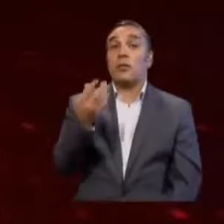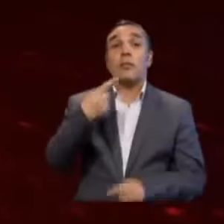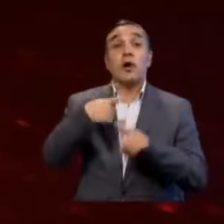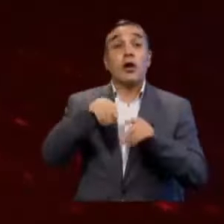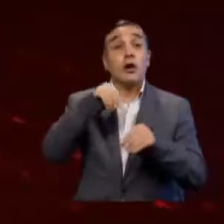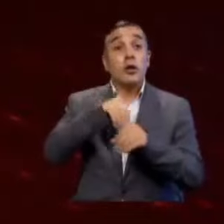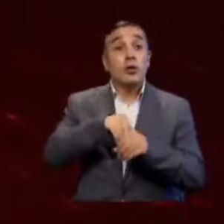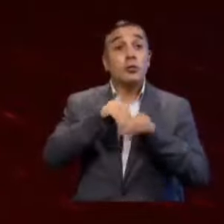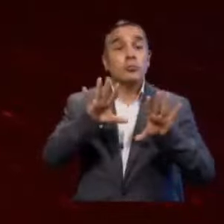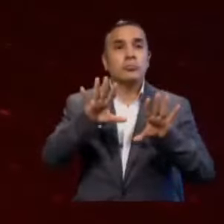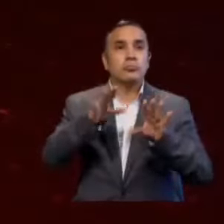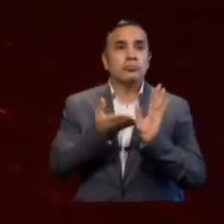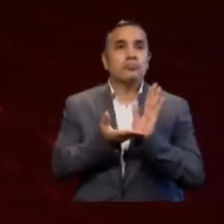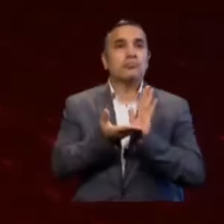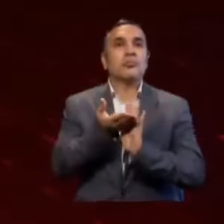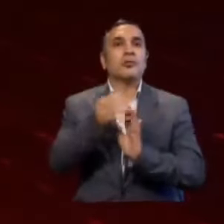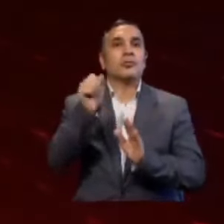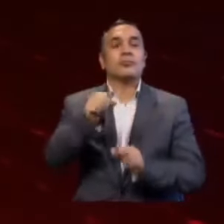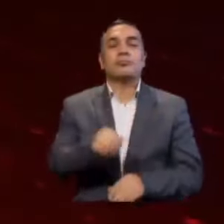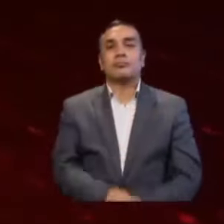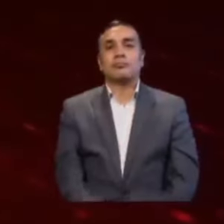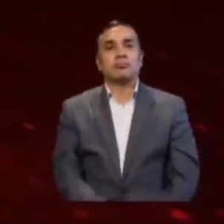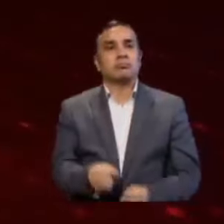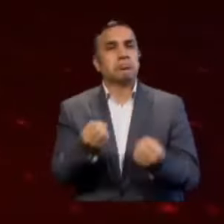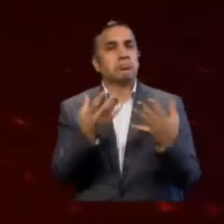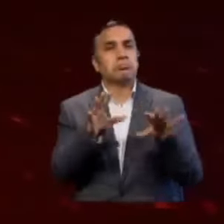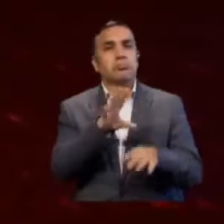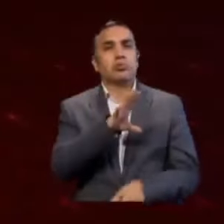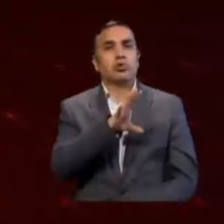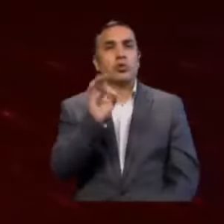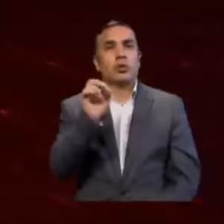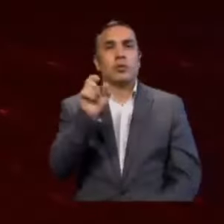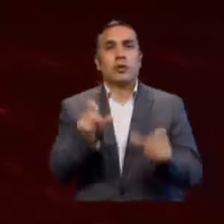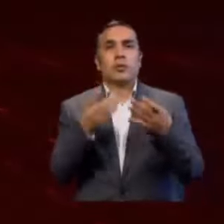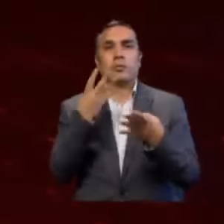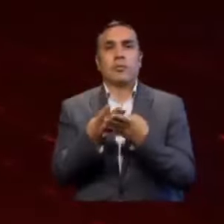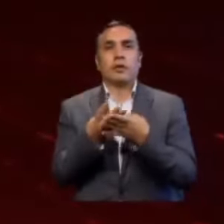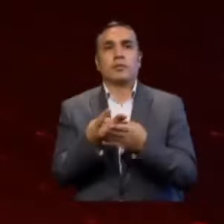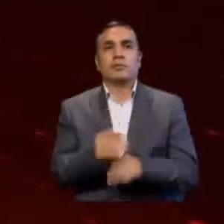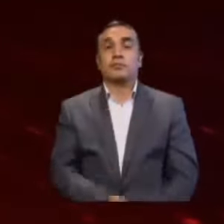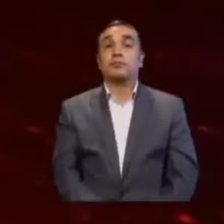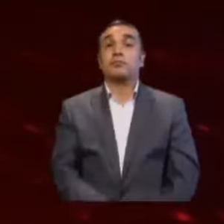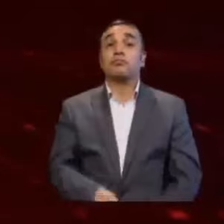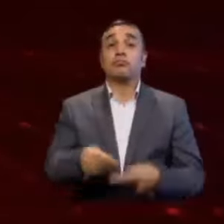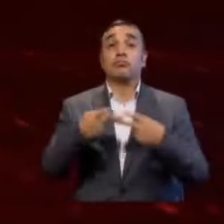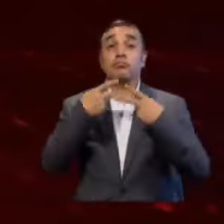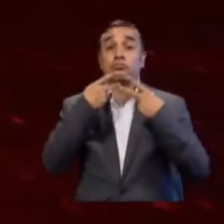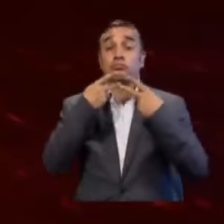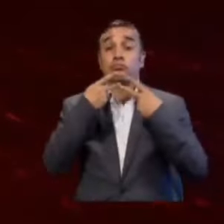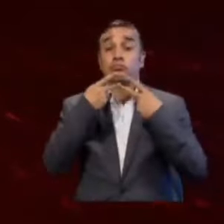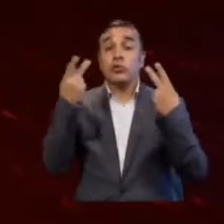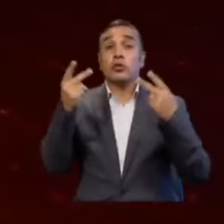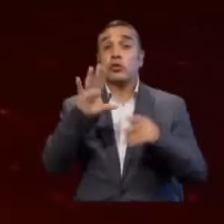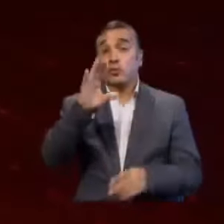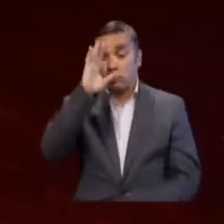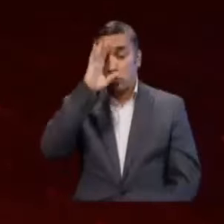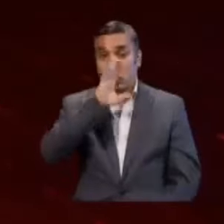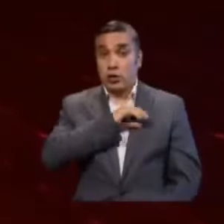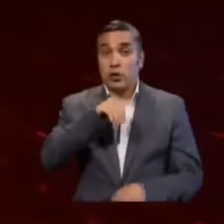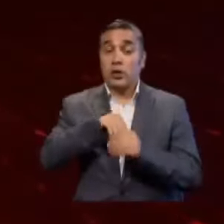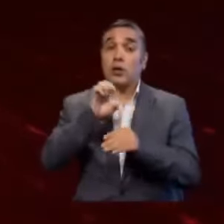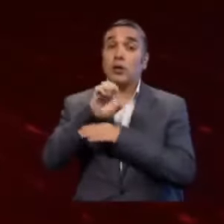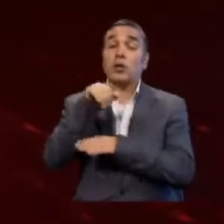cifras obviamente ya han aumentado, ¿no? Porque en total se está hablando ya de 50 PPL fallecidos, según cifras otorgadas por la Policía del Ecuador.